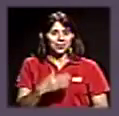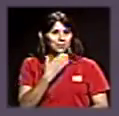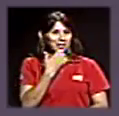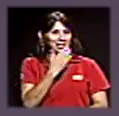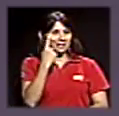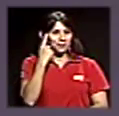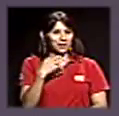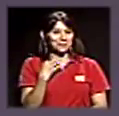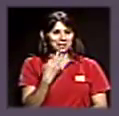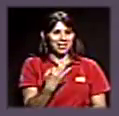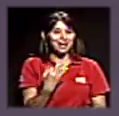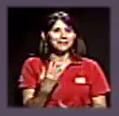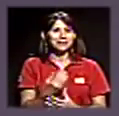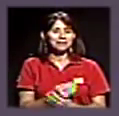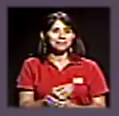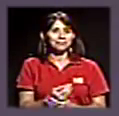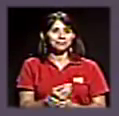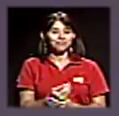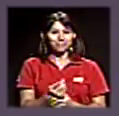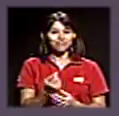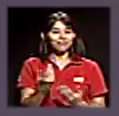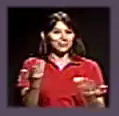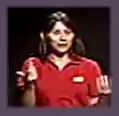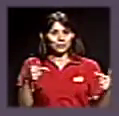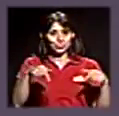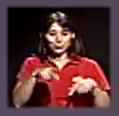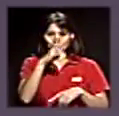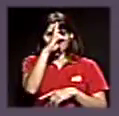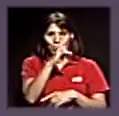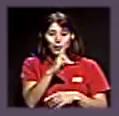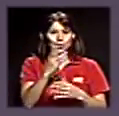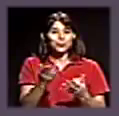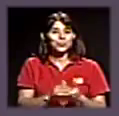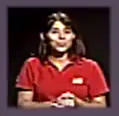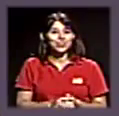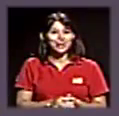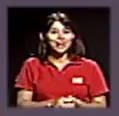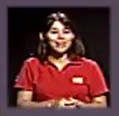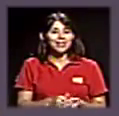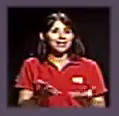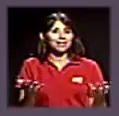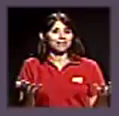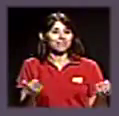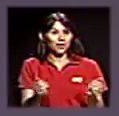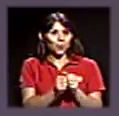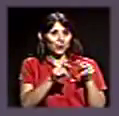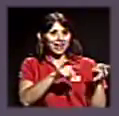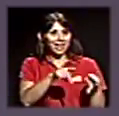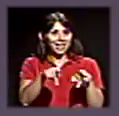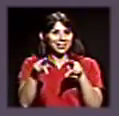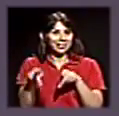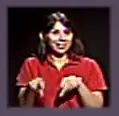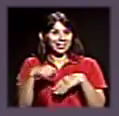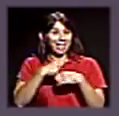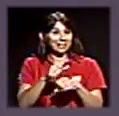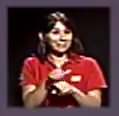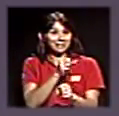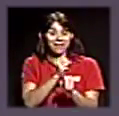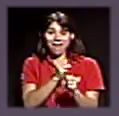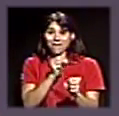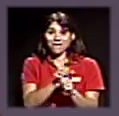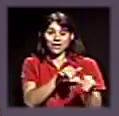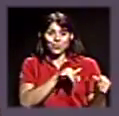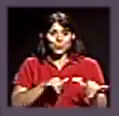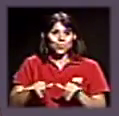por invitarme y tenerme acá, es un honor. Y más con gente que está en la misma dinámica, realmente.